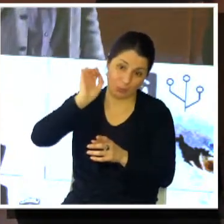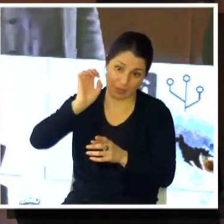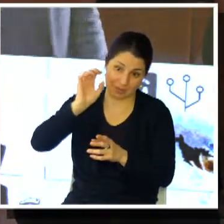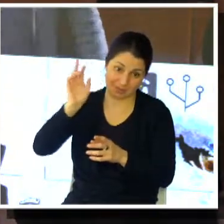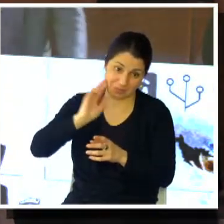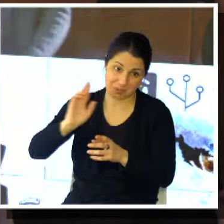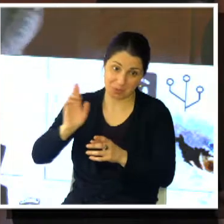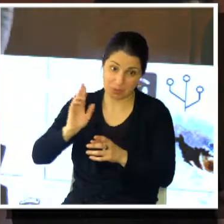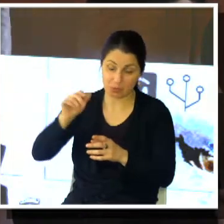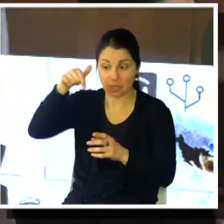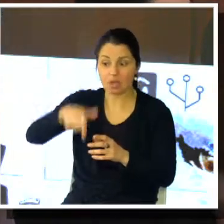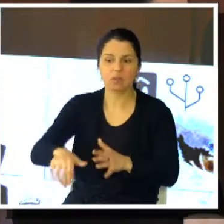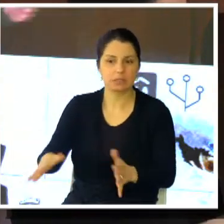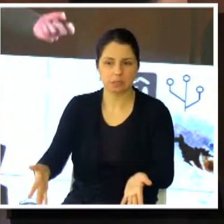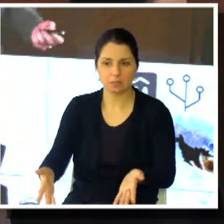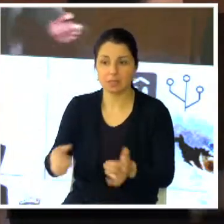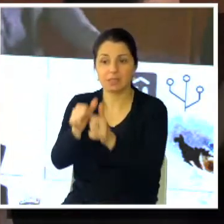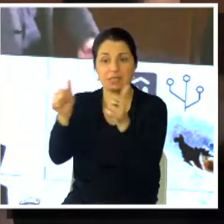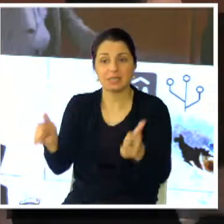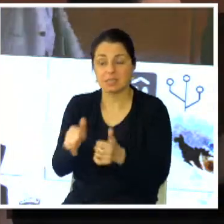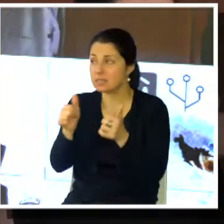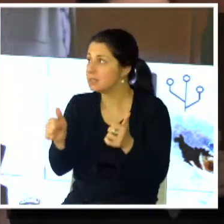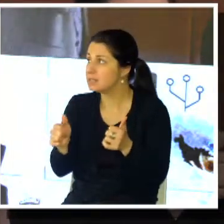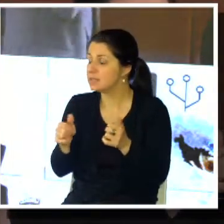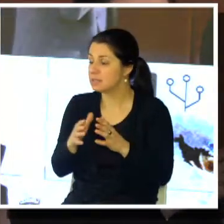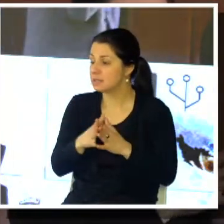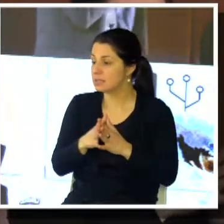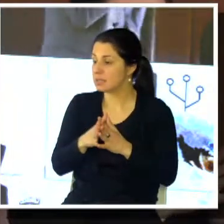bueno, lo que pasa hoy es que se hacen inspecciones, etc.